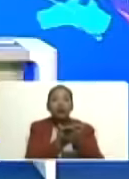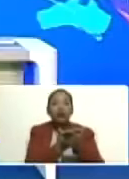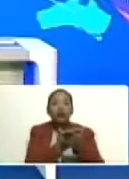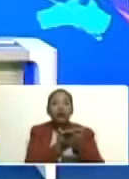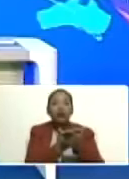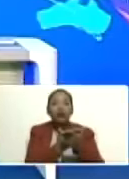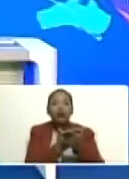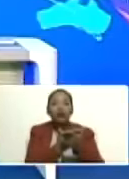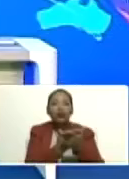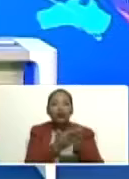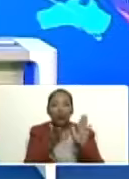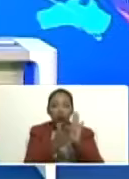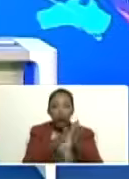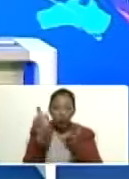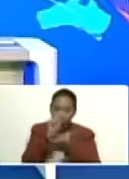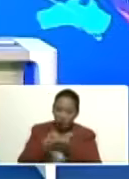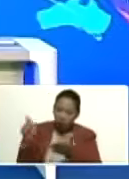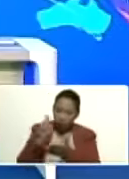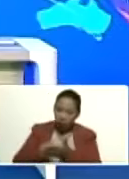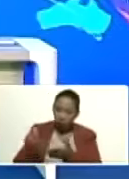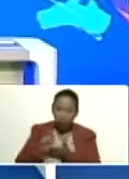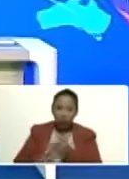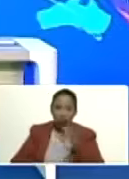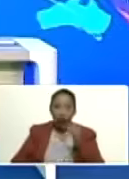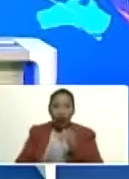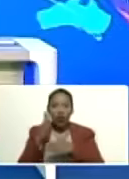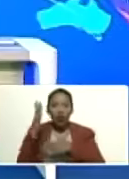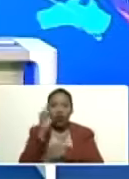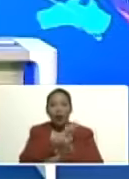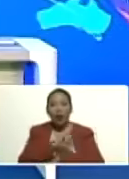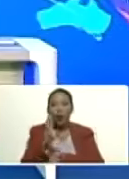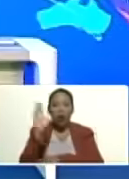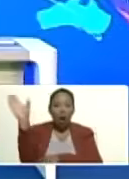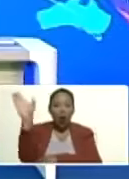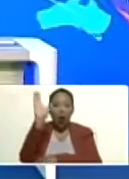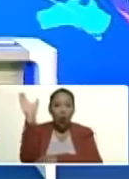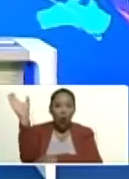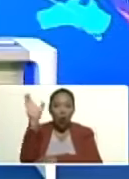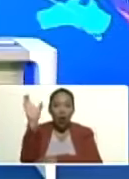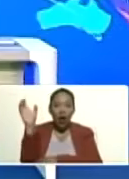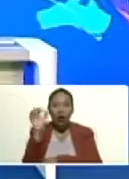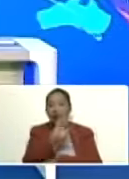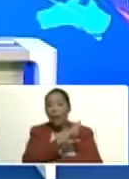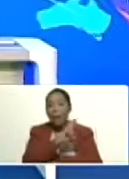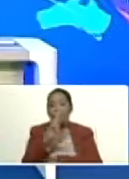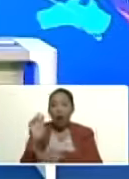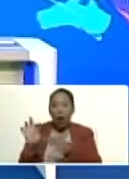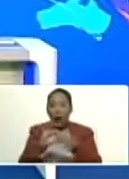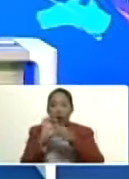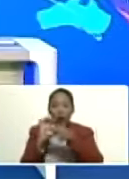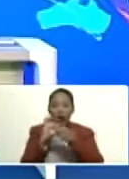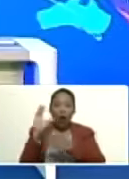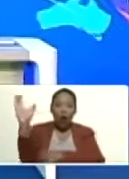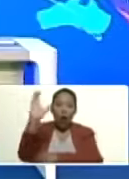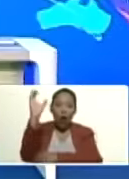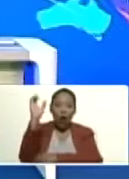redactar una constitución para fundar la República de Colombia, la República Unitaria de Colombia.